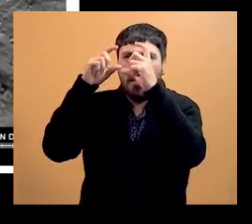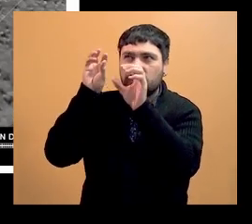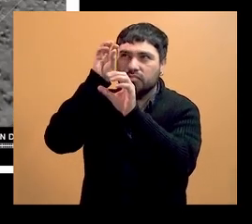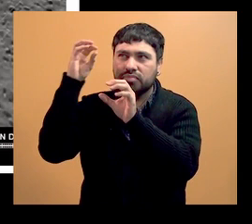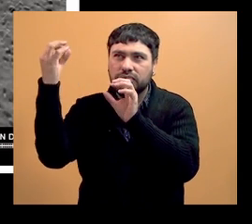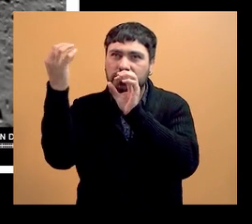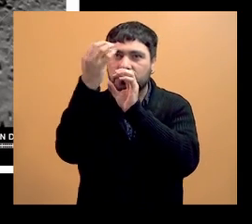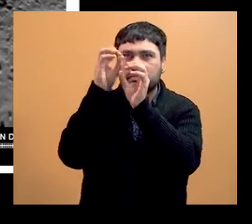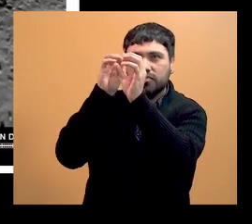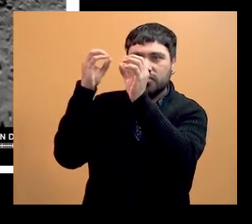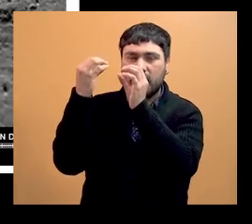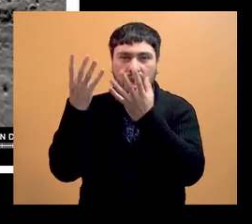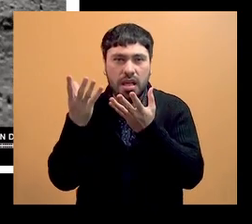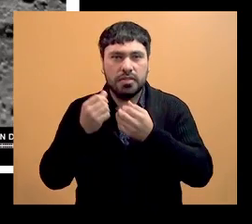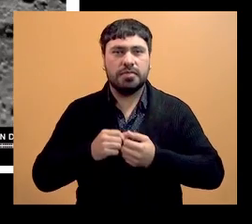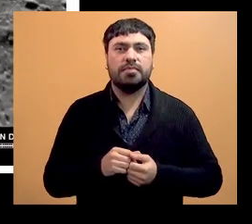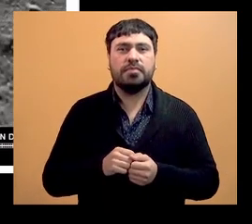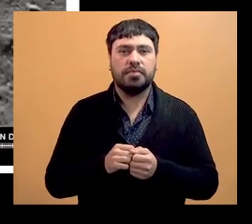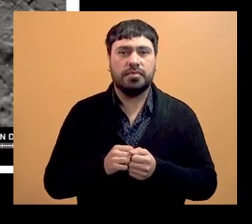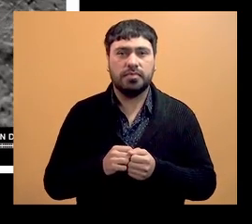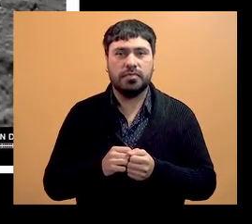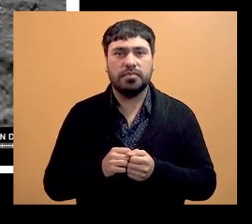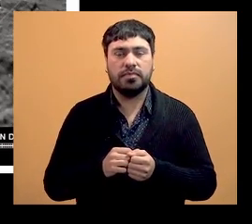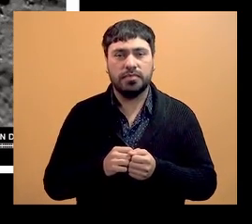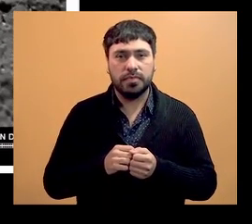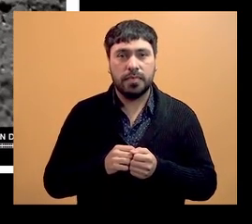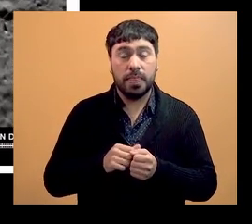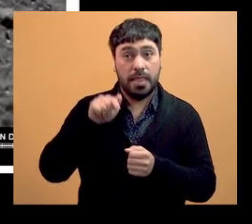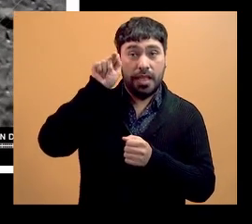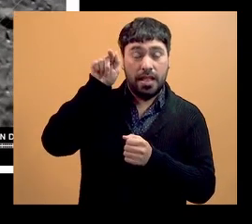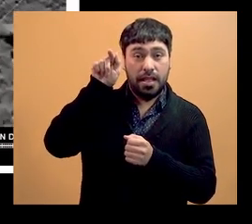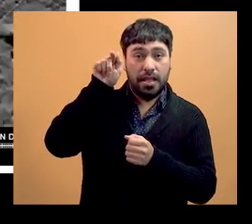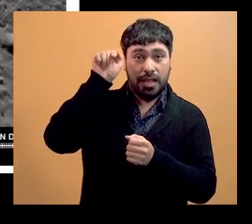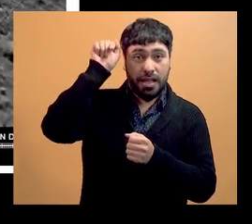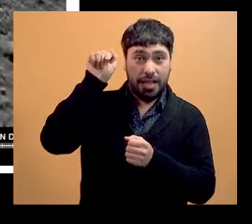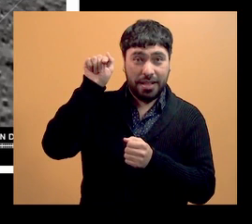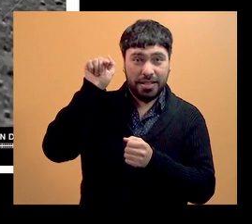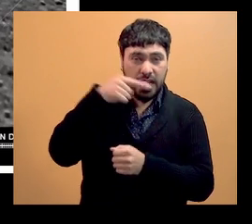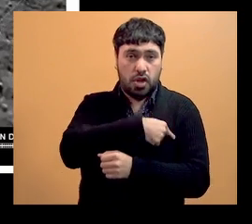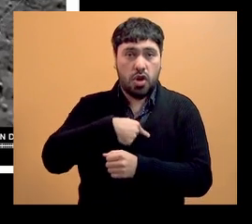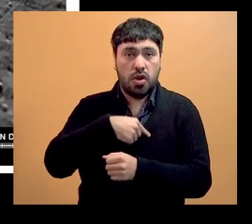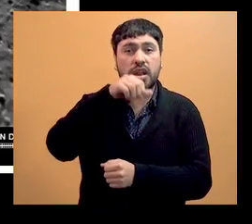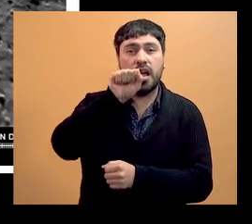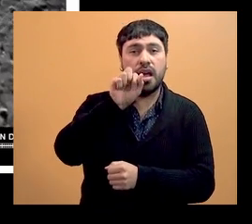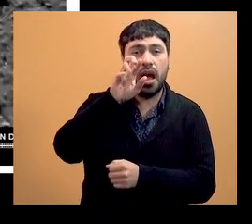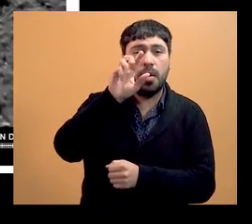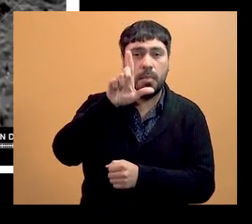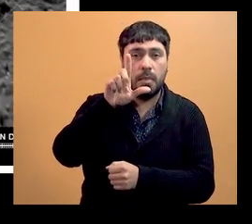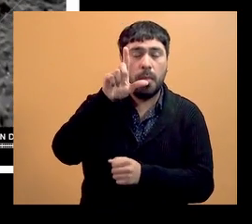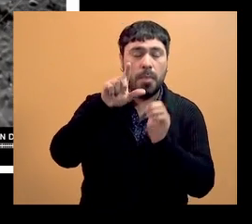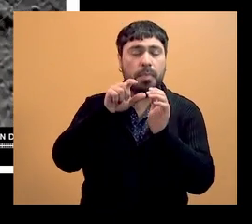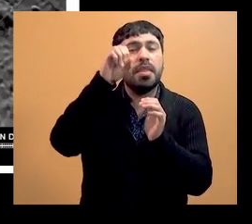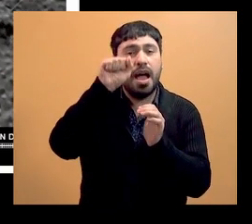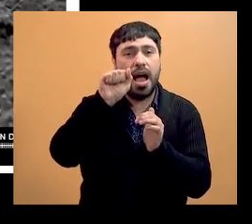de la pantalla. Con esto, el programa Apolo completa su objetivo principal. Antes que se me olvide, quería mencionarles que la persona